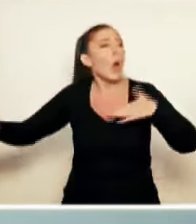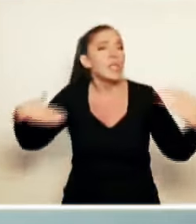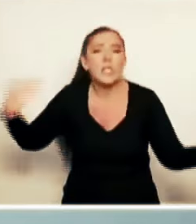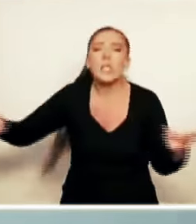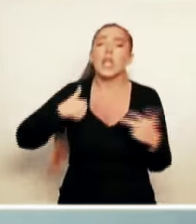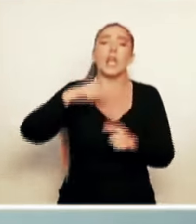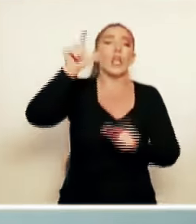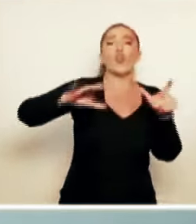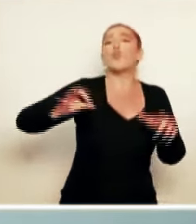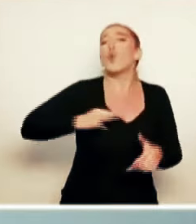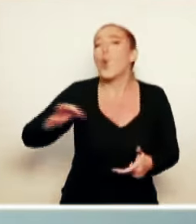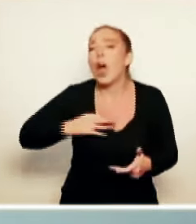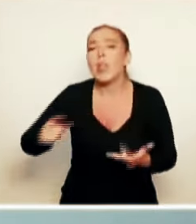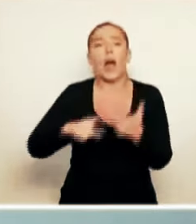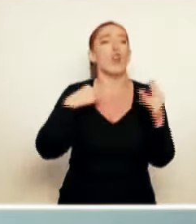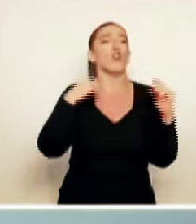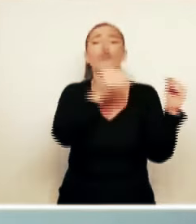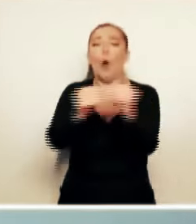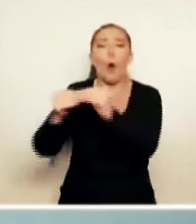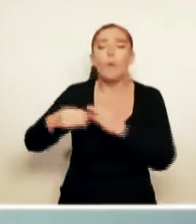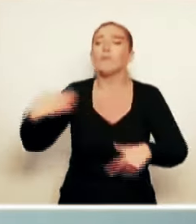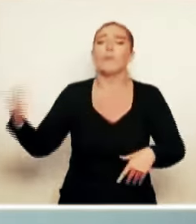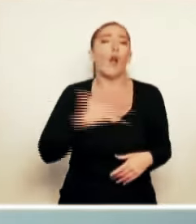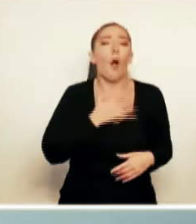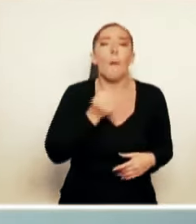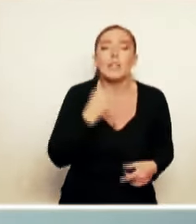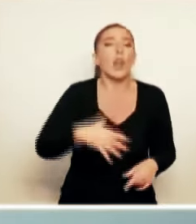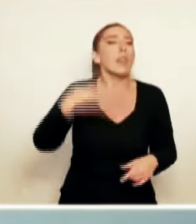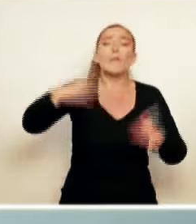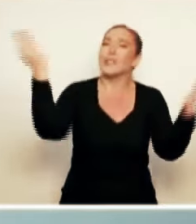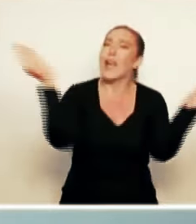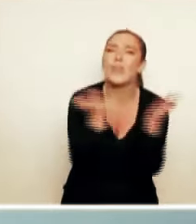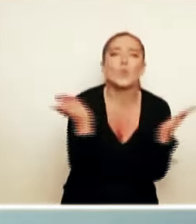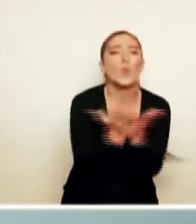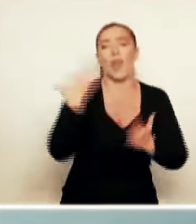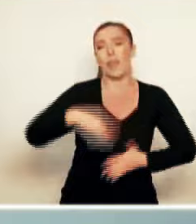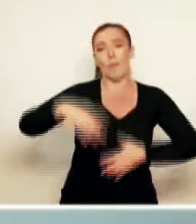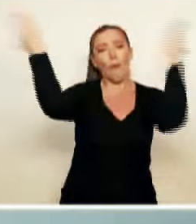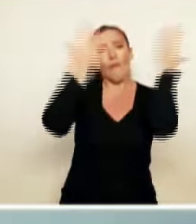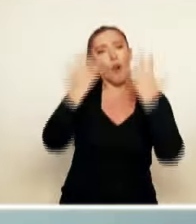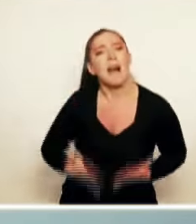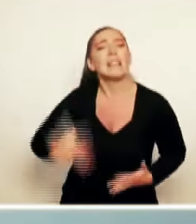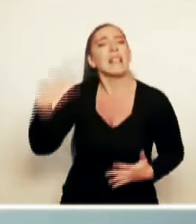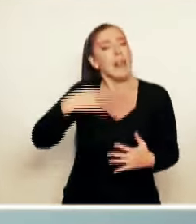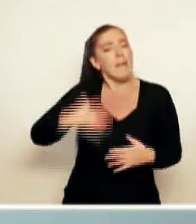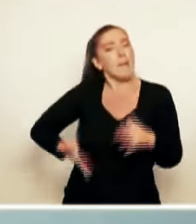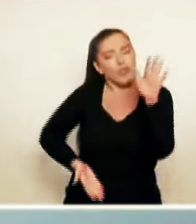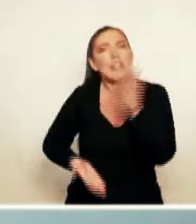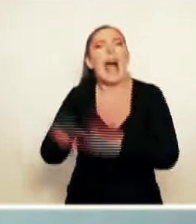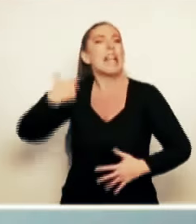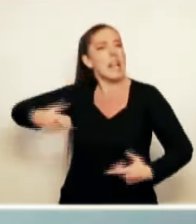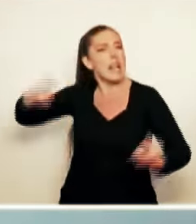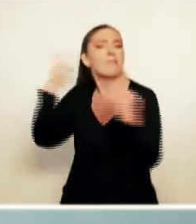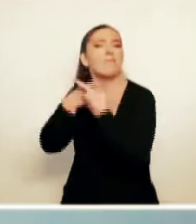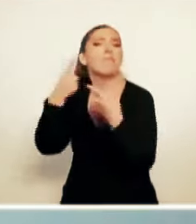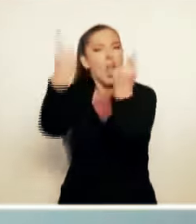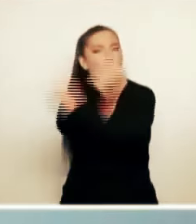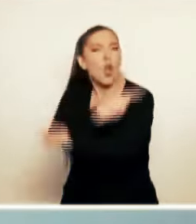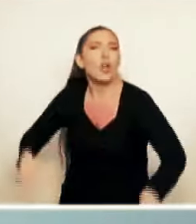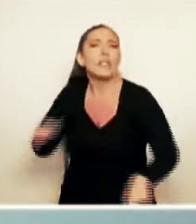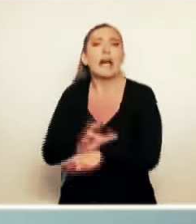vecinos, ciudadanos, compatriotas? Hay que estudiar, hay que formarse, hay que salir a discutir estas cosas,